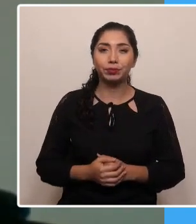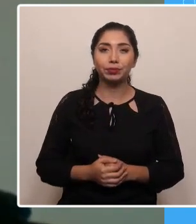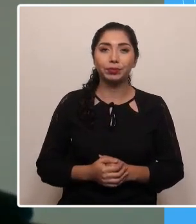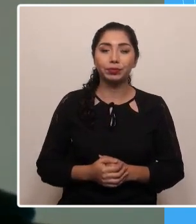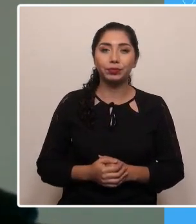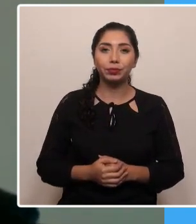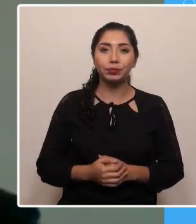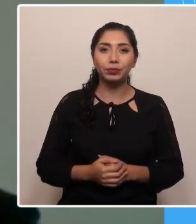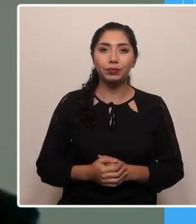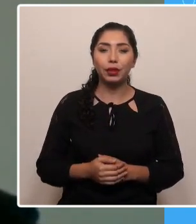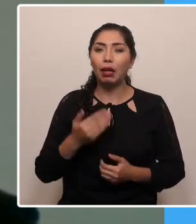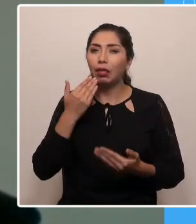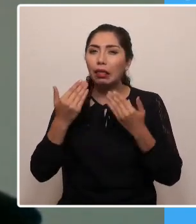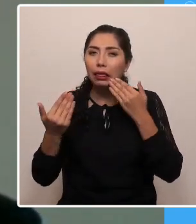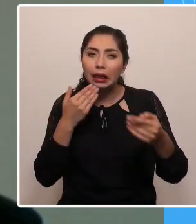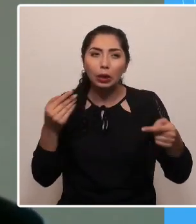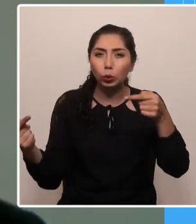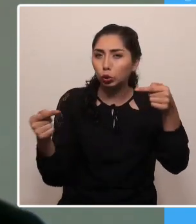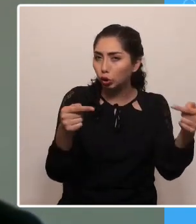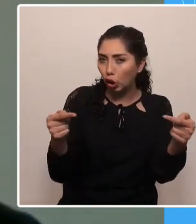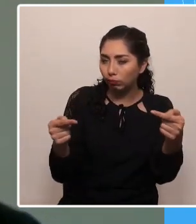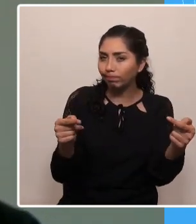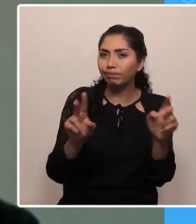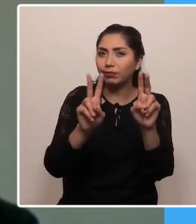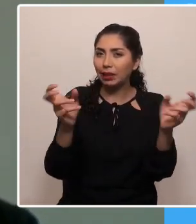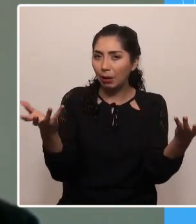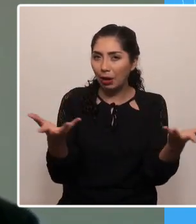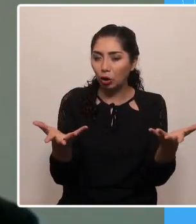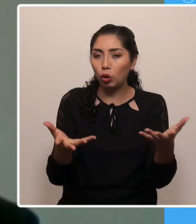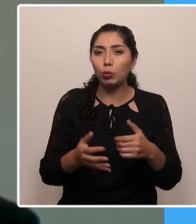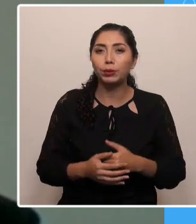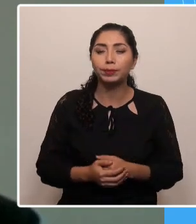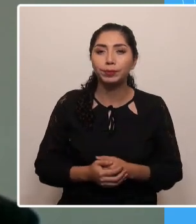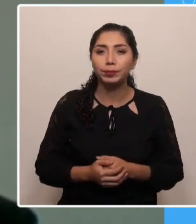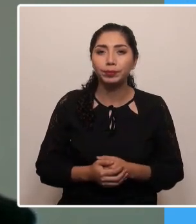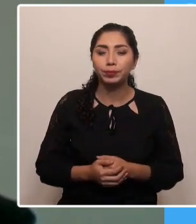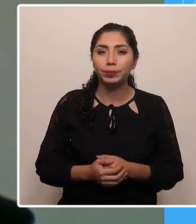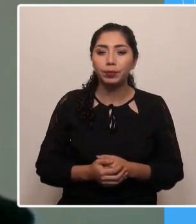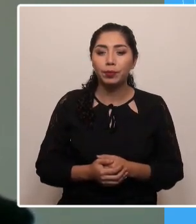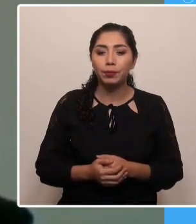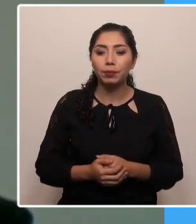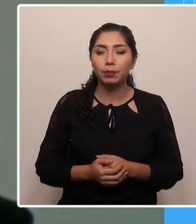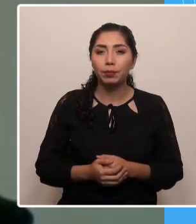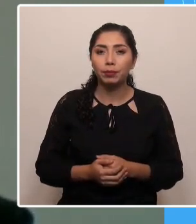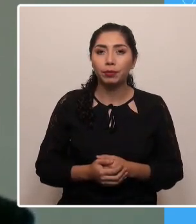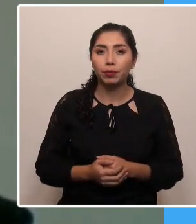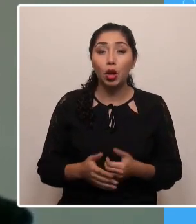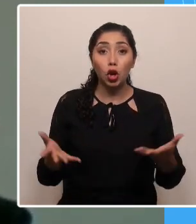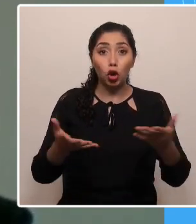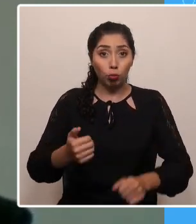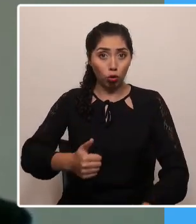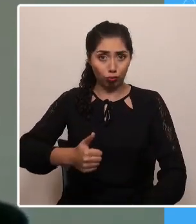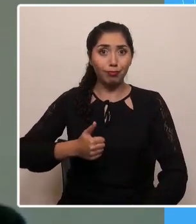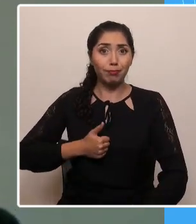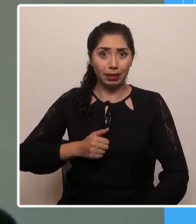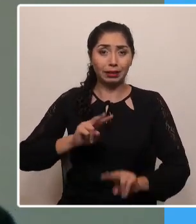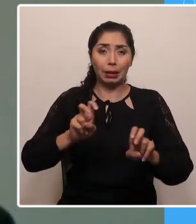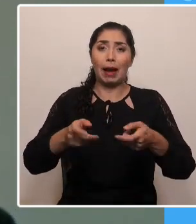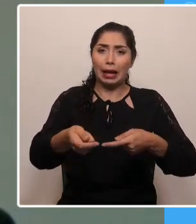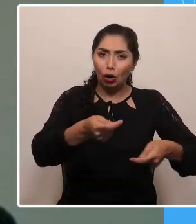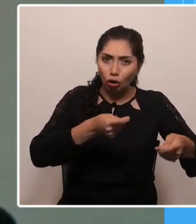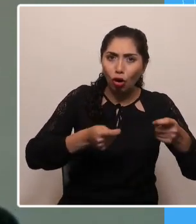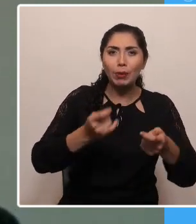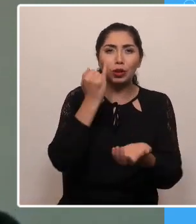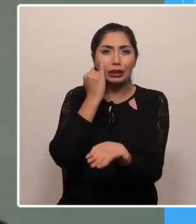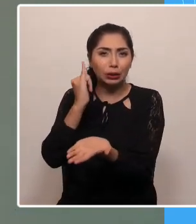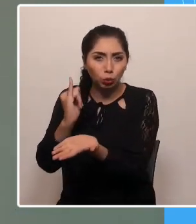discusión acerca de cómo se los puede hacer efectivos desde el punto de vista económico y desde el punto de vista institucional,